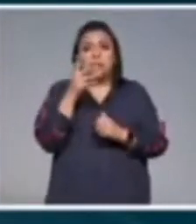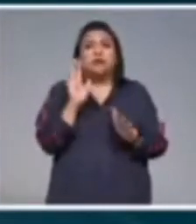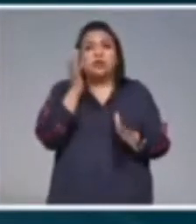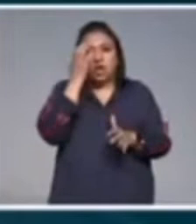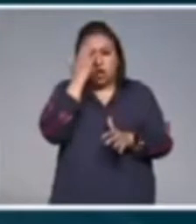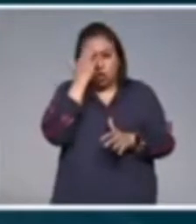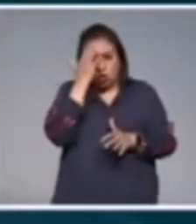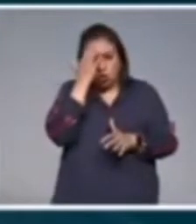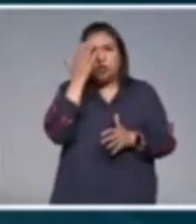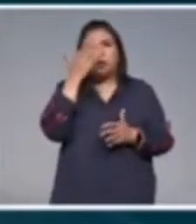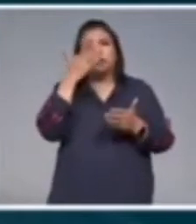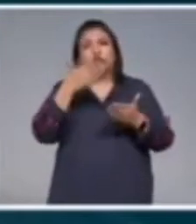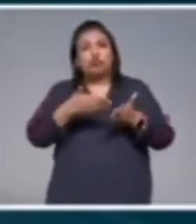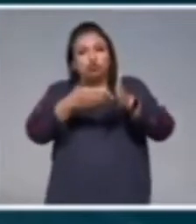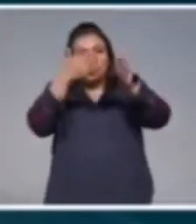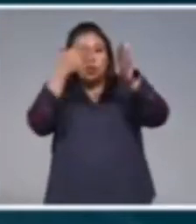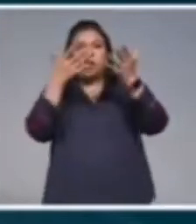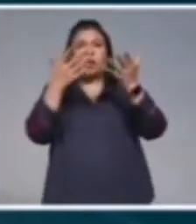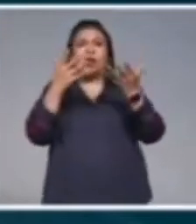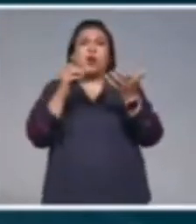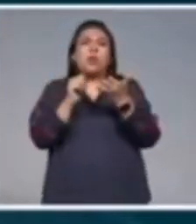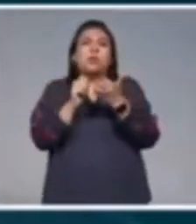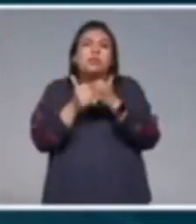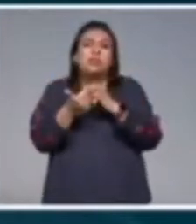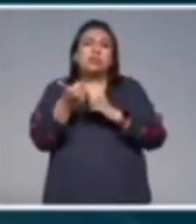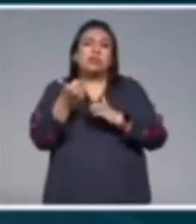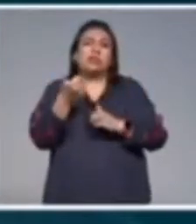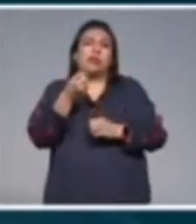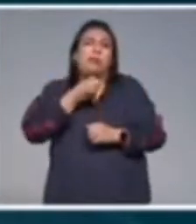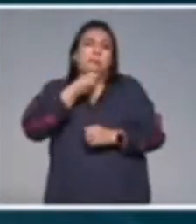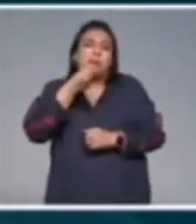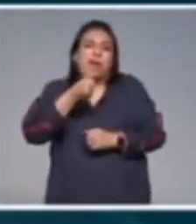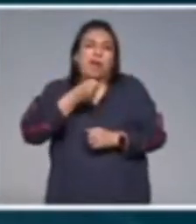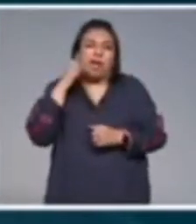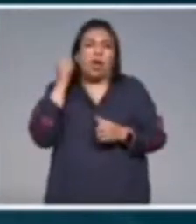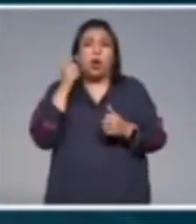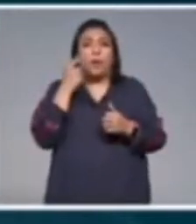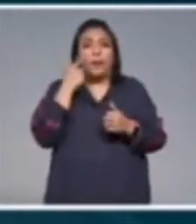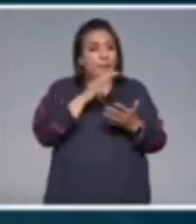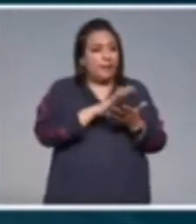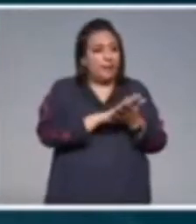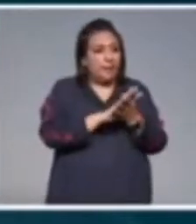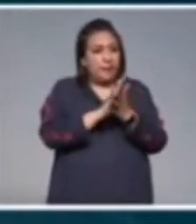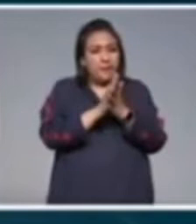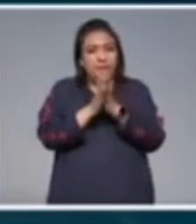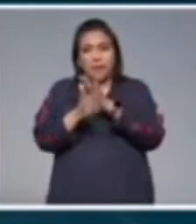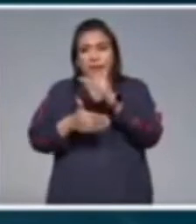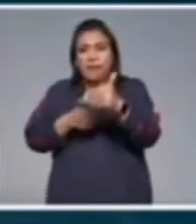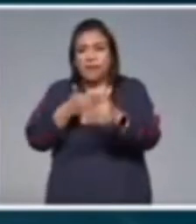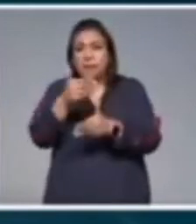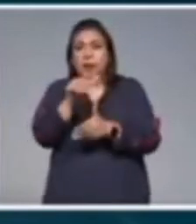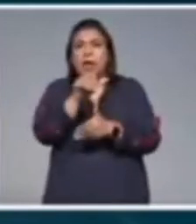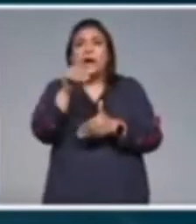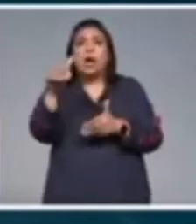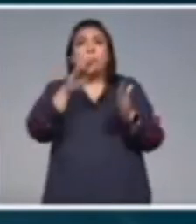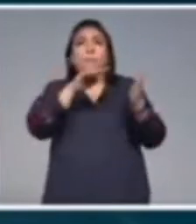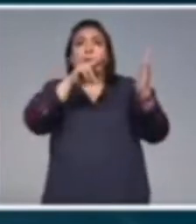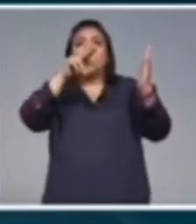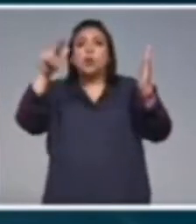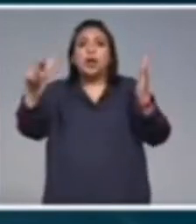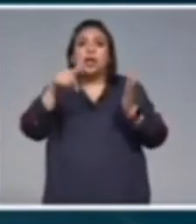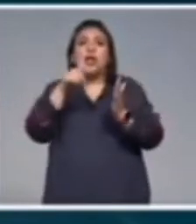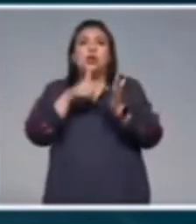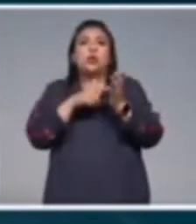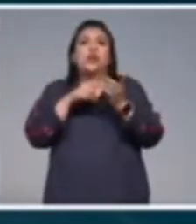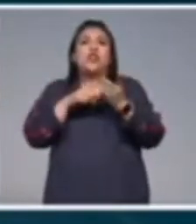conocer de él, que son las fachadas, el deterioro, y vamos a ir viendo toda la evolución hasta los murales de la